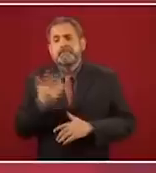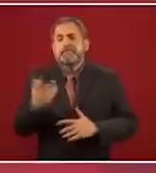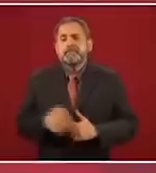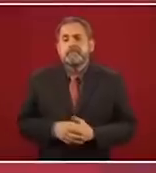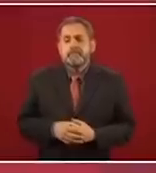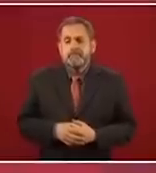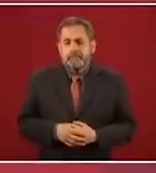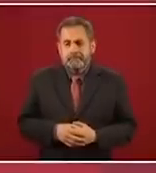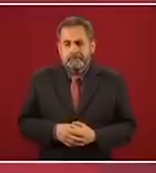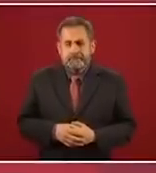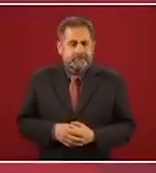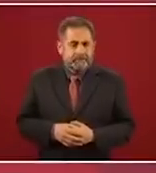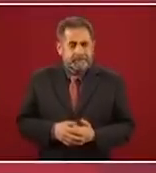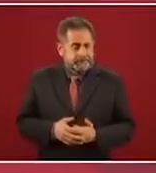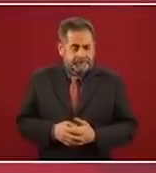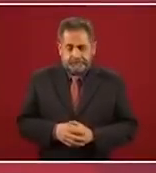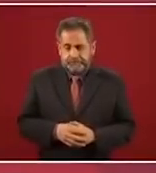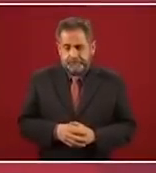qué